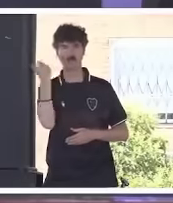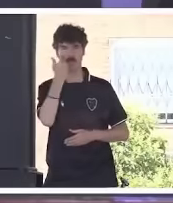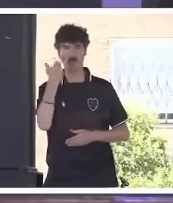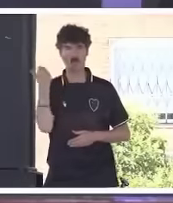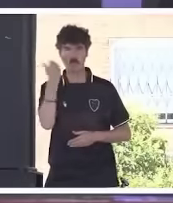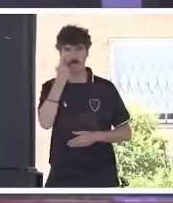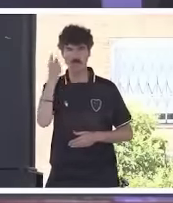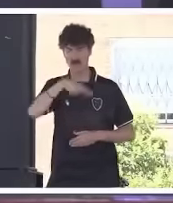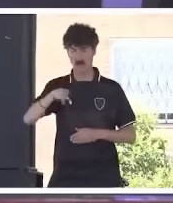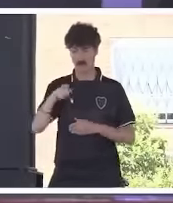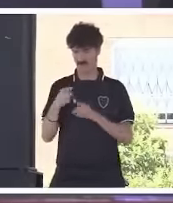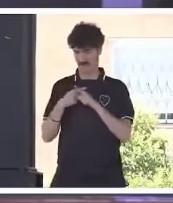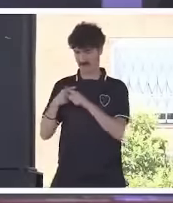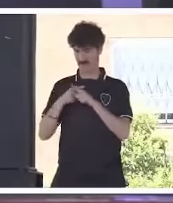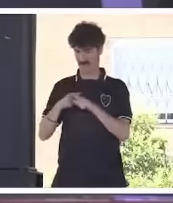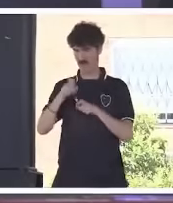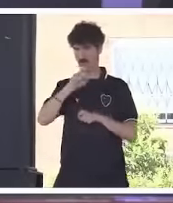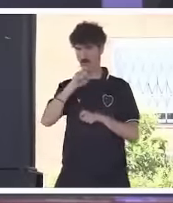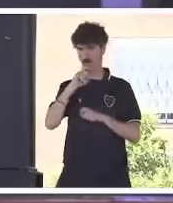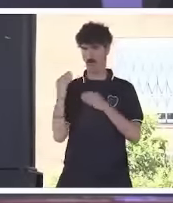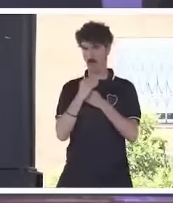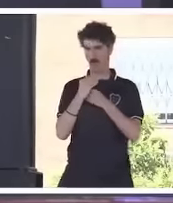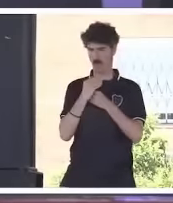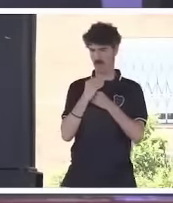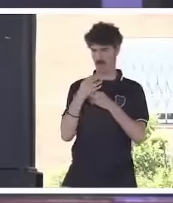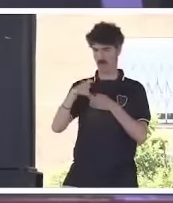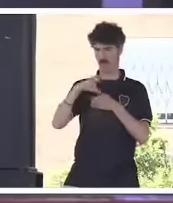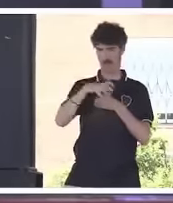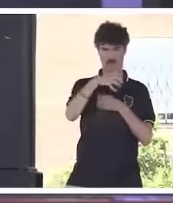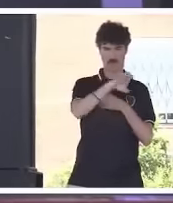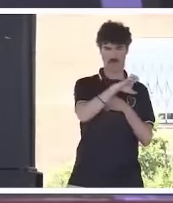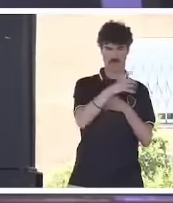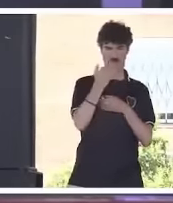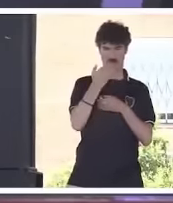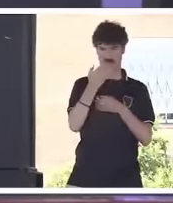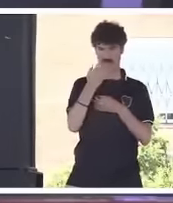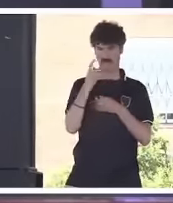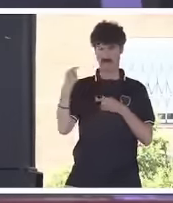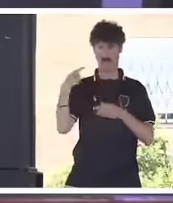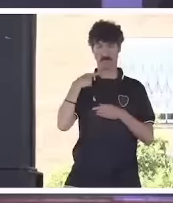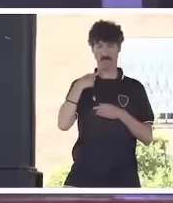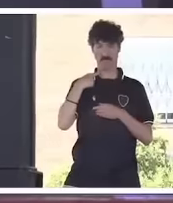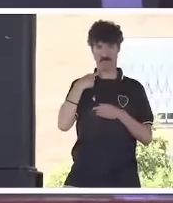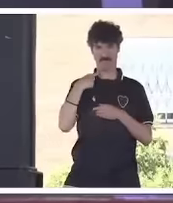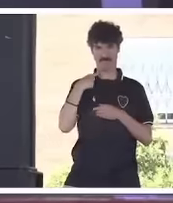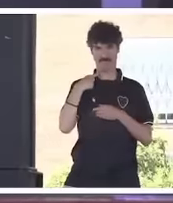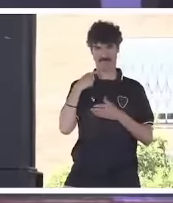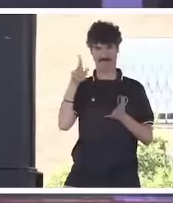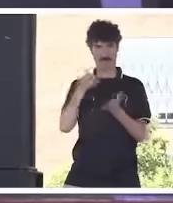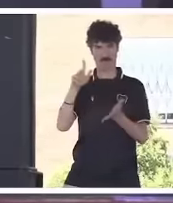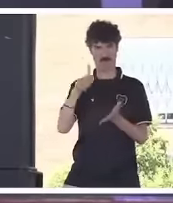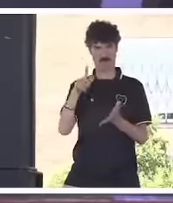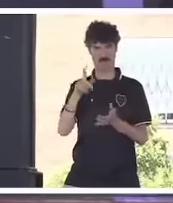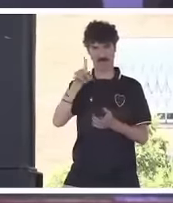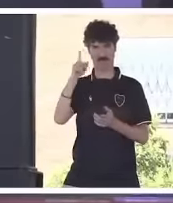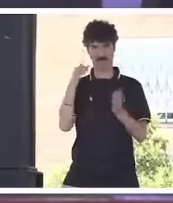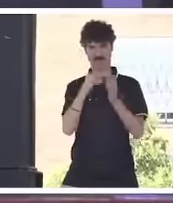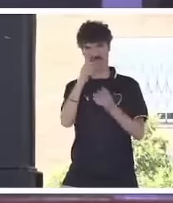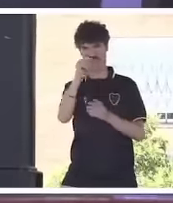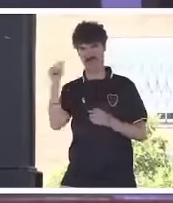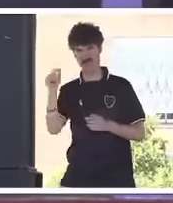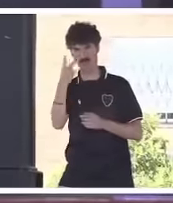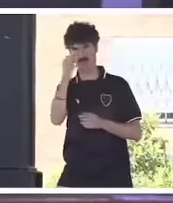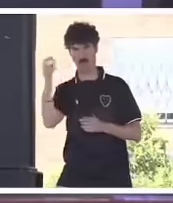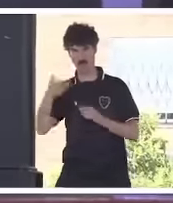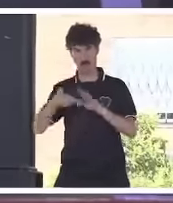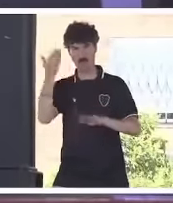que se repartió la mitad de sus beneficios en dividendos cuando la gente está pagando por la hipoteca tipo variable 100, 200 o 300 euros más